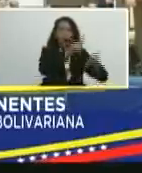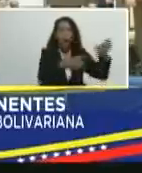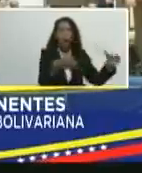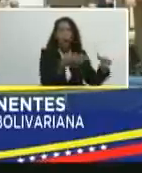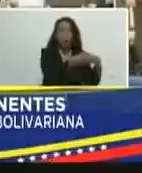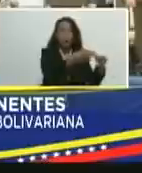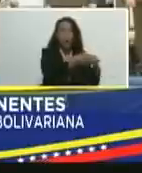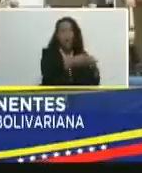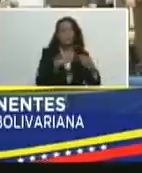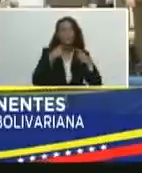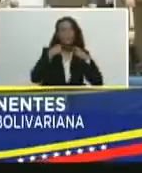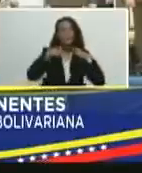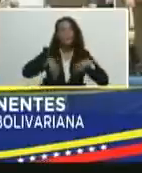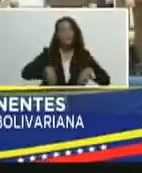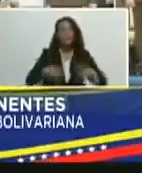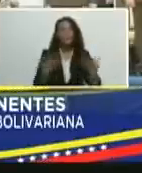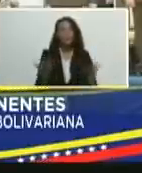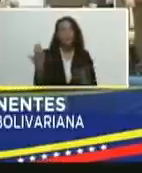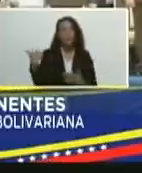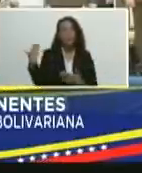cuando perdimos,